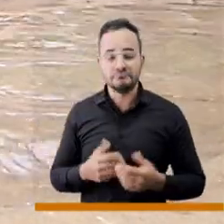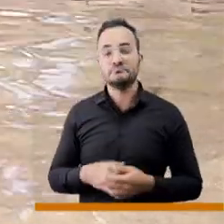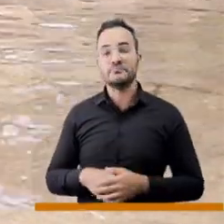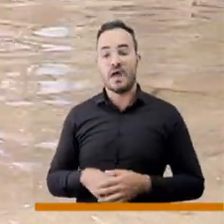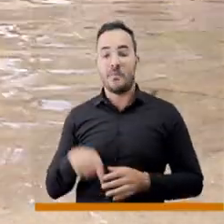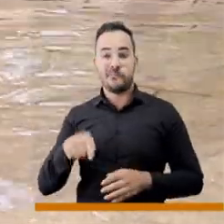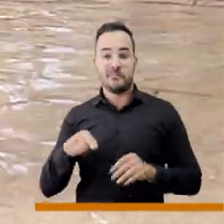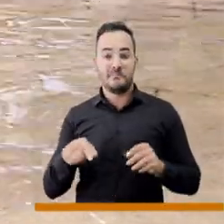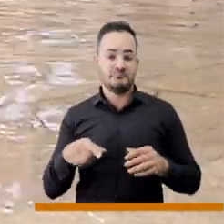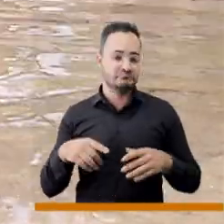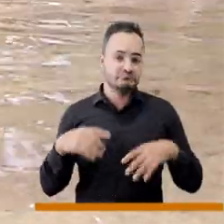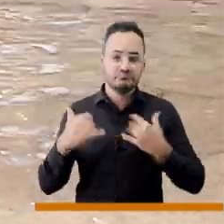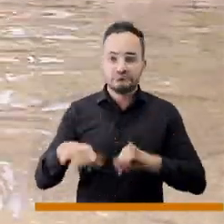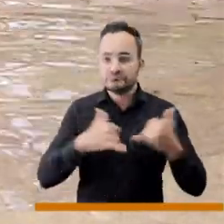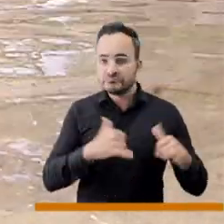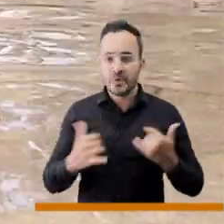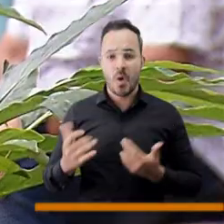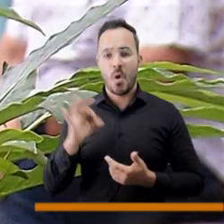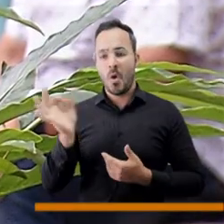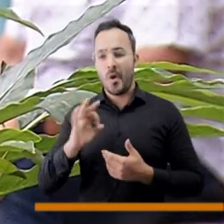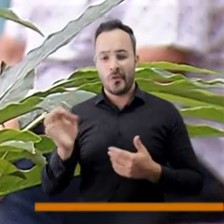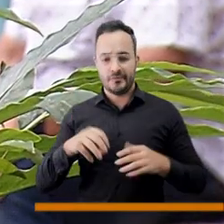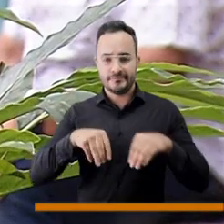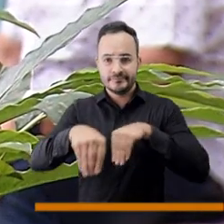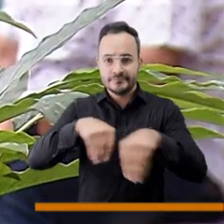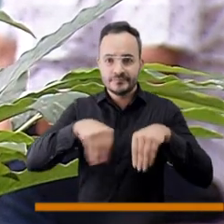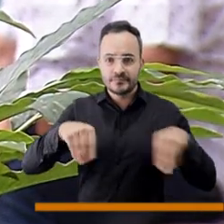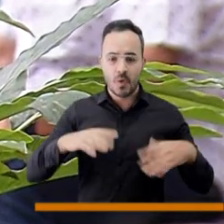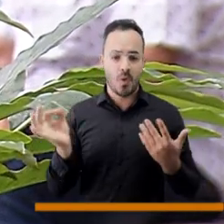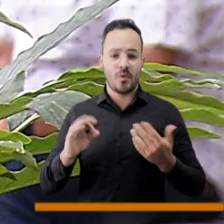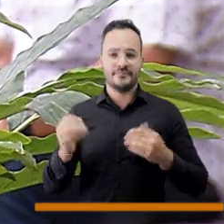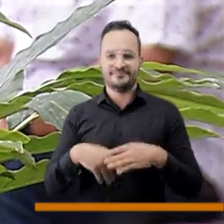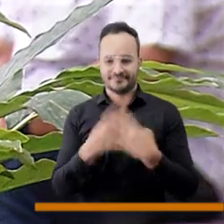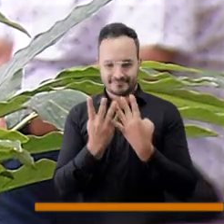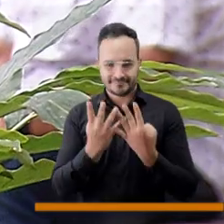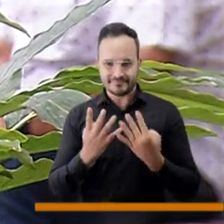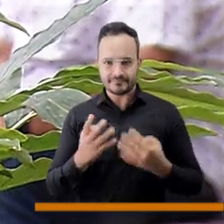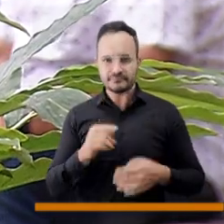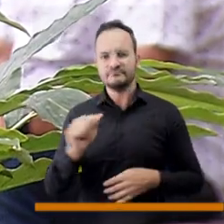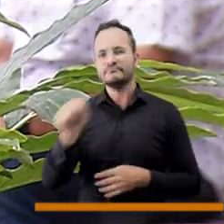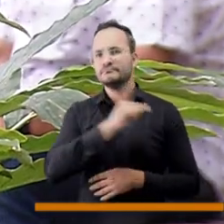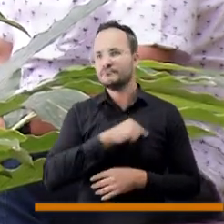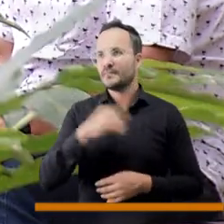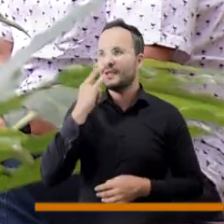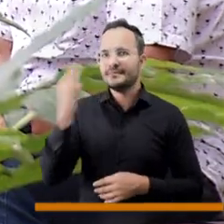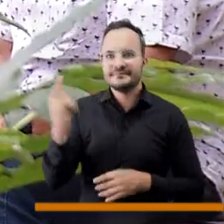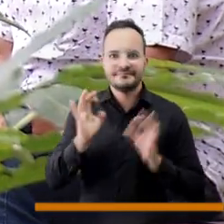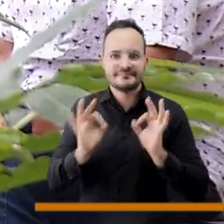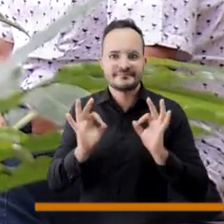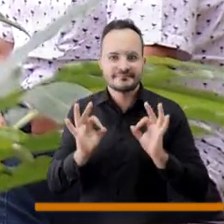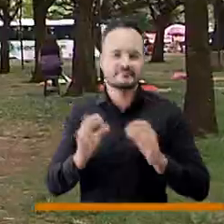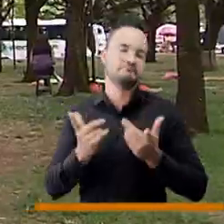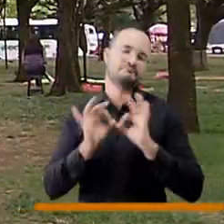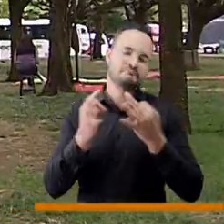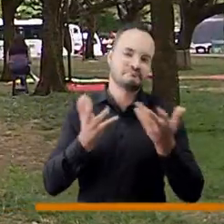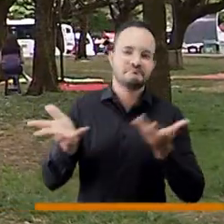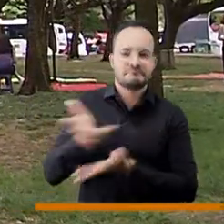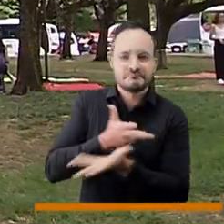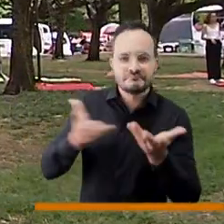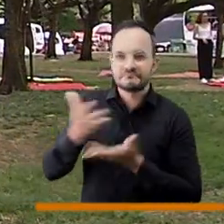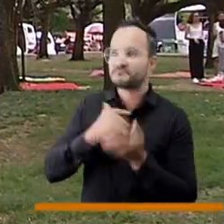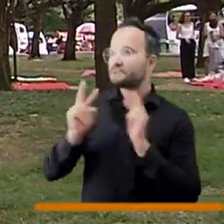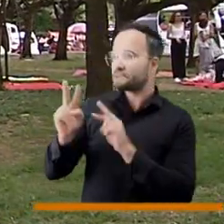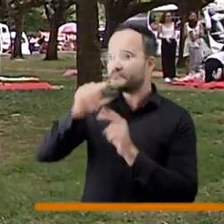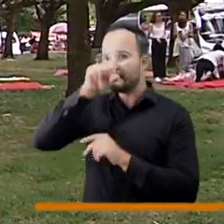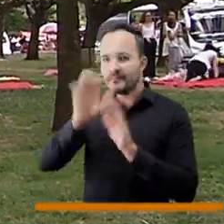de mesa, un concéntrese, vamos a, en familia, a encontrar las parejas y hablar un poco de